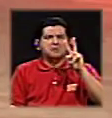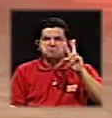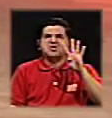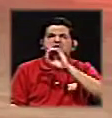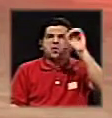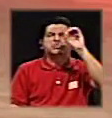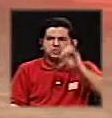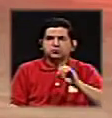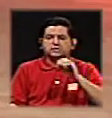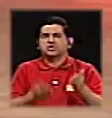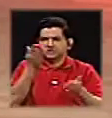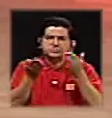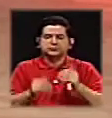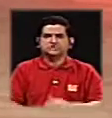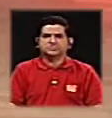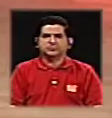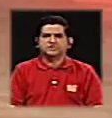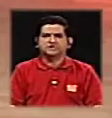un 24%